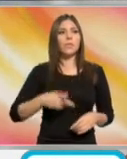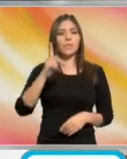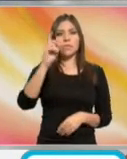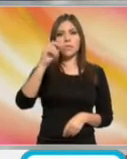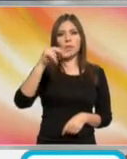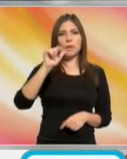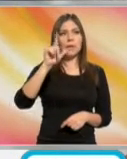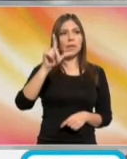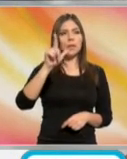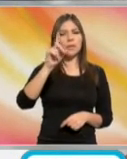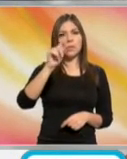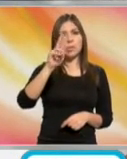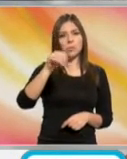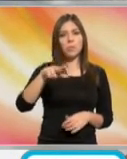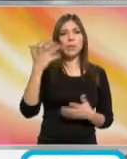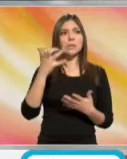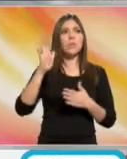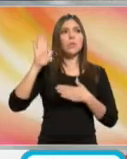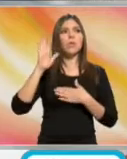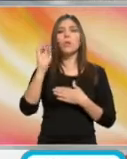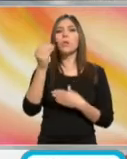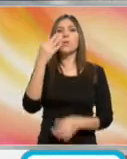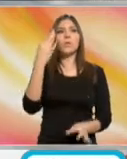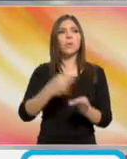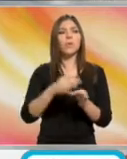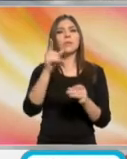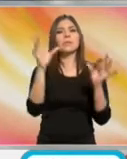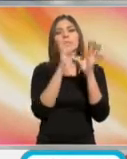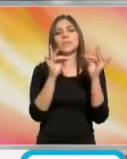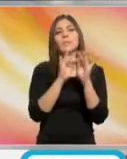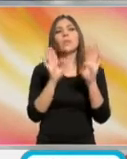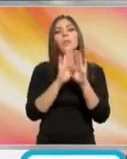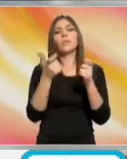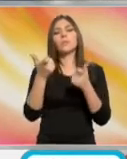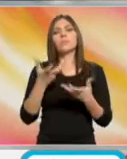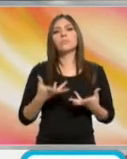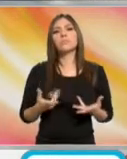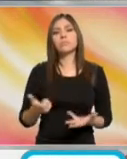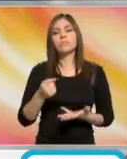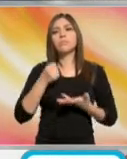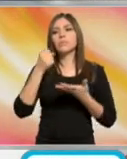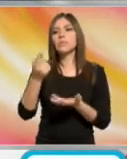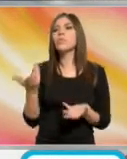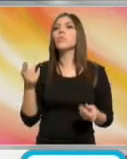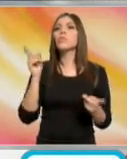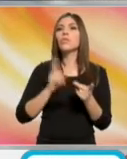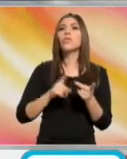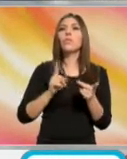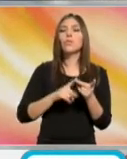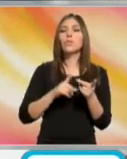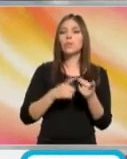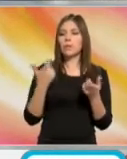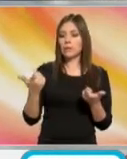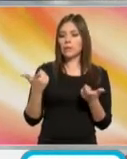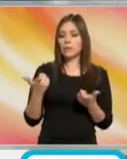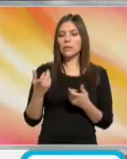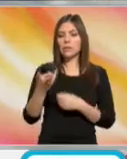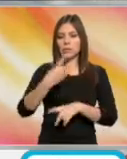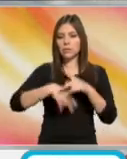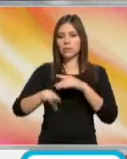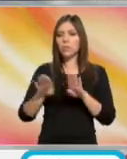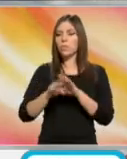que no se han cumplido. Y mencionas algo muy interesante que es el presupuesto, Juan. Presupuesto federal. ¿A dónde va a estar entonces este presupuesto? ¿Cómo va a